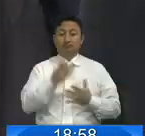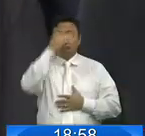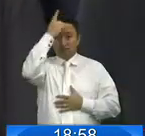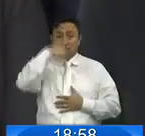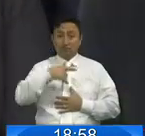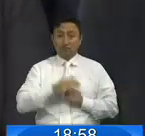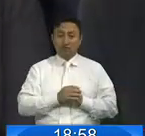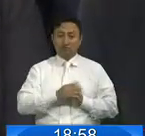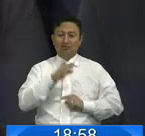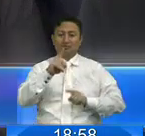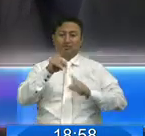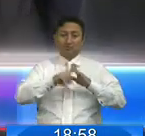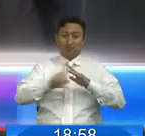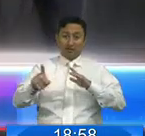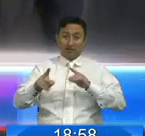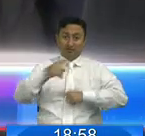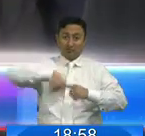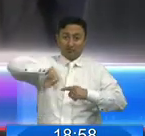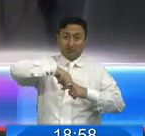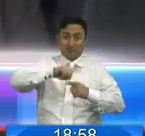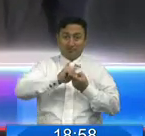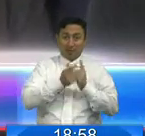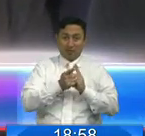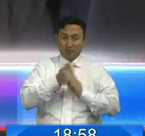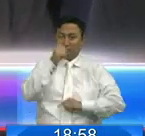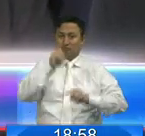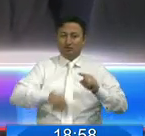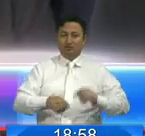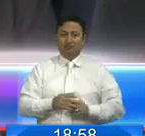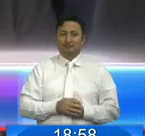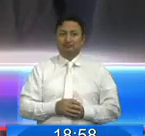no hay escapatoria ni retorno.